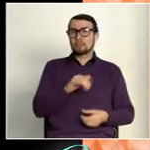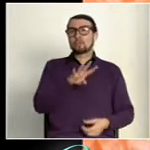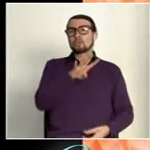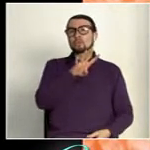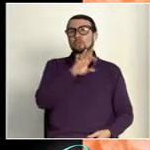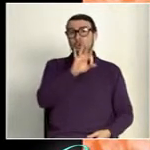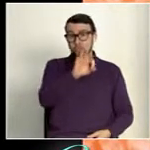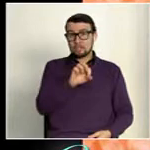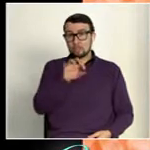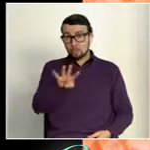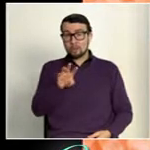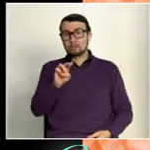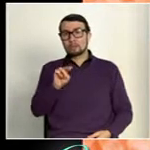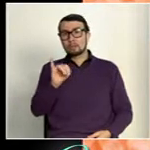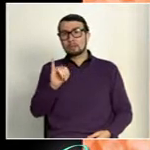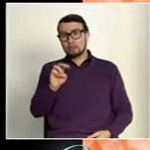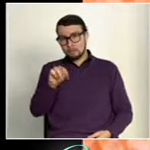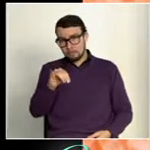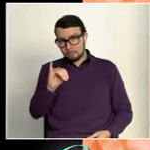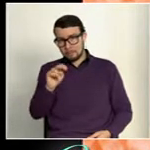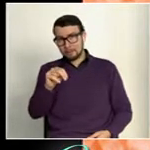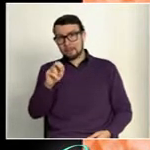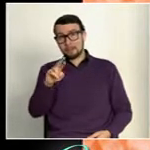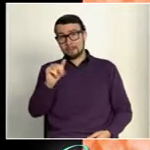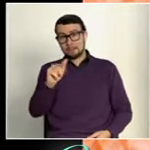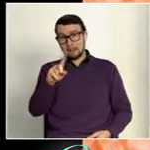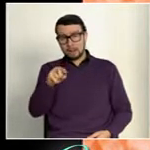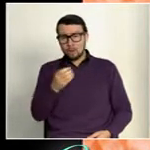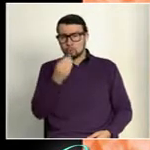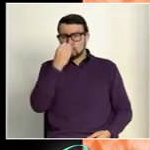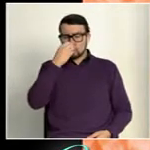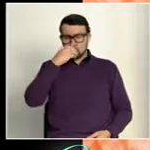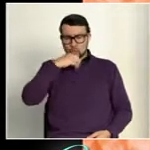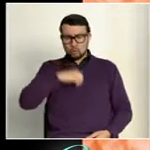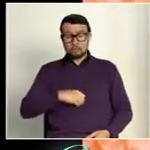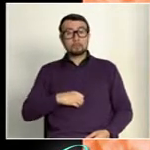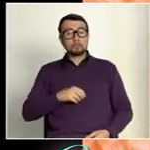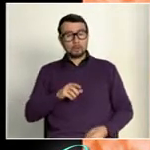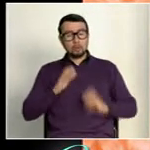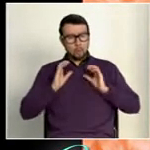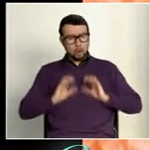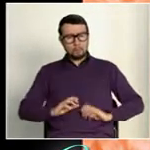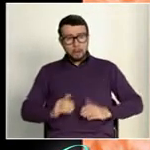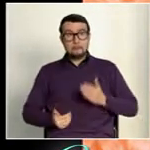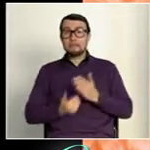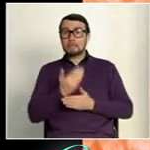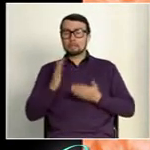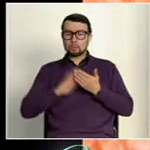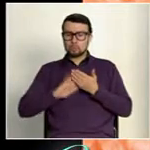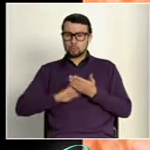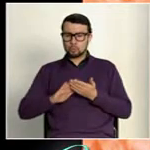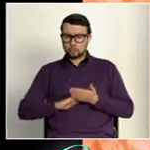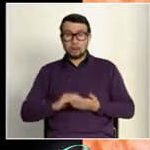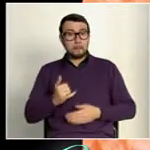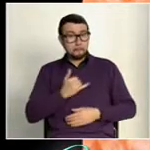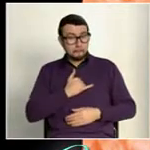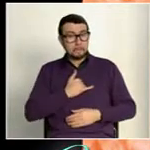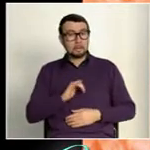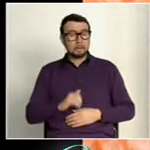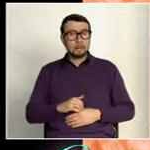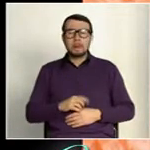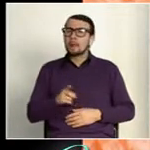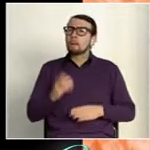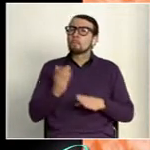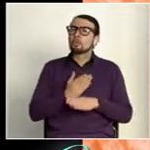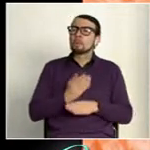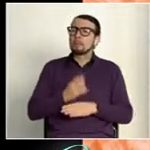manera eficiente y de una manera que el cuerpo se va a empezar a sanar a sí mismo. Porque el problema de